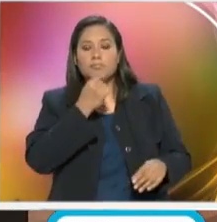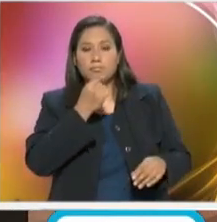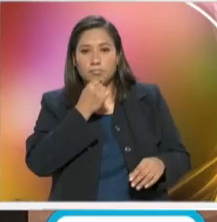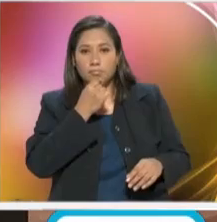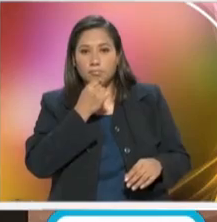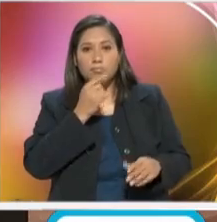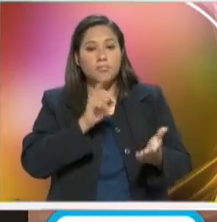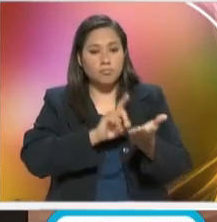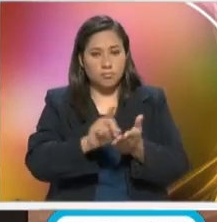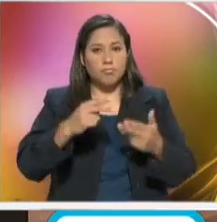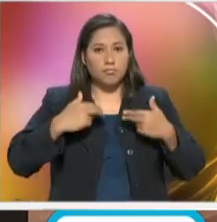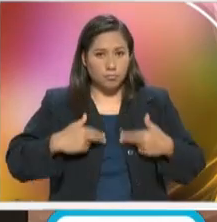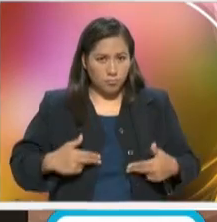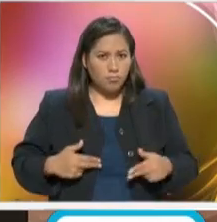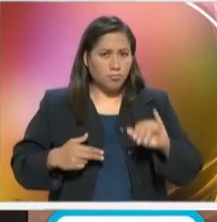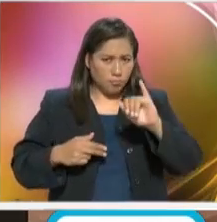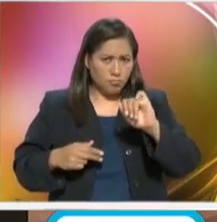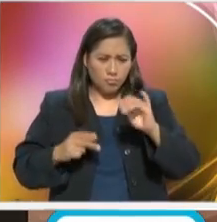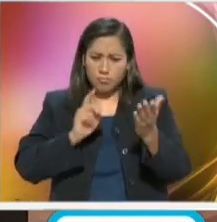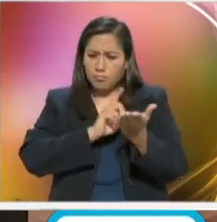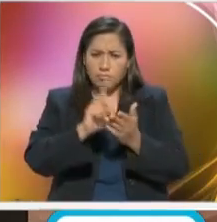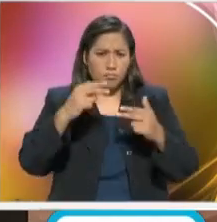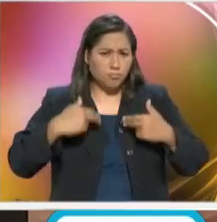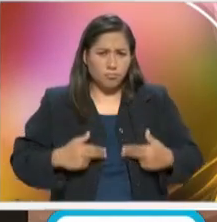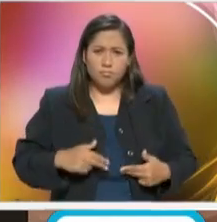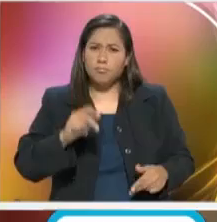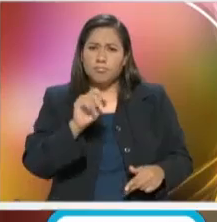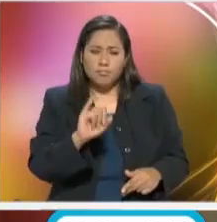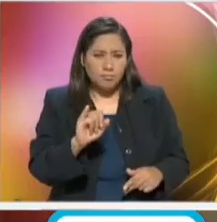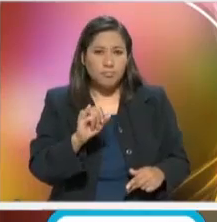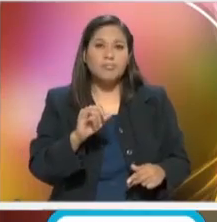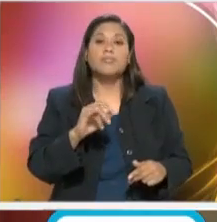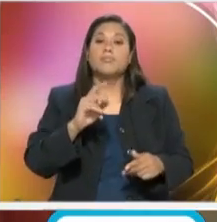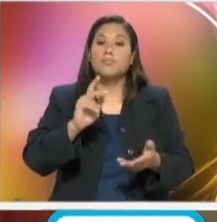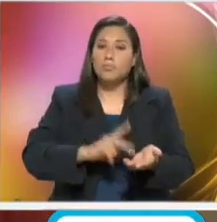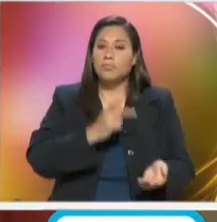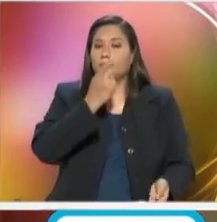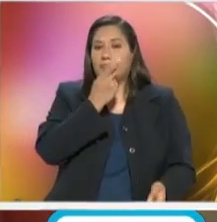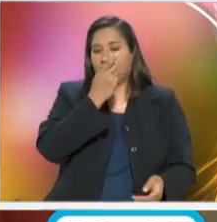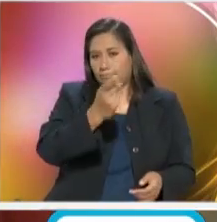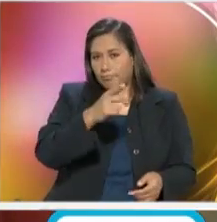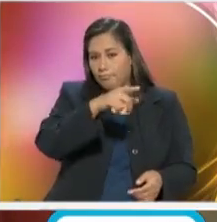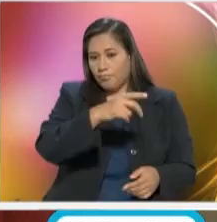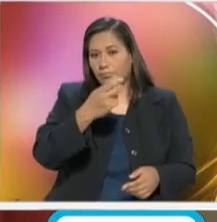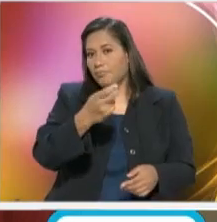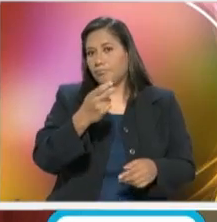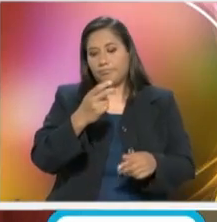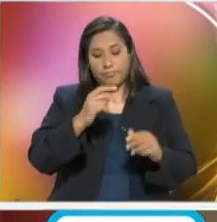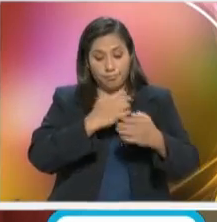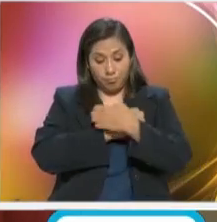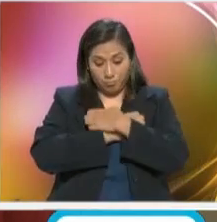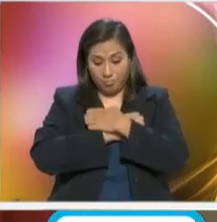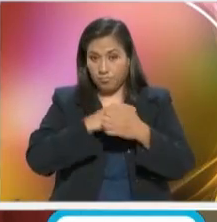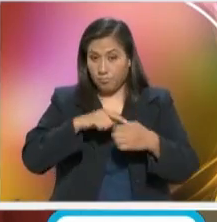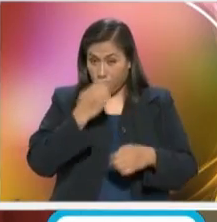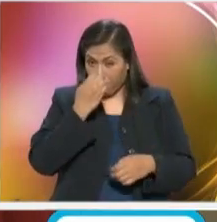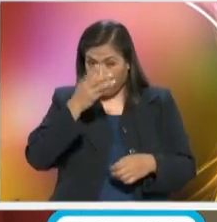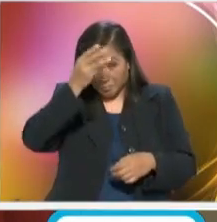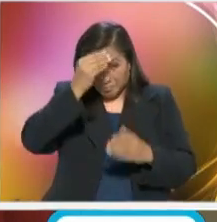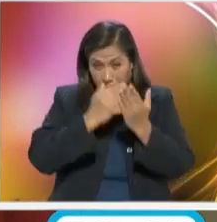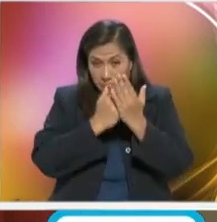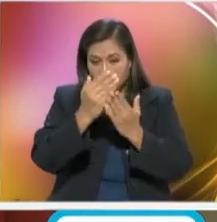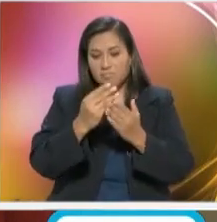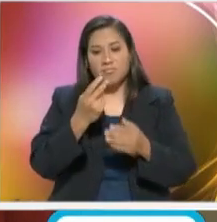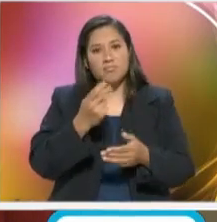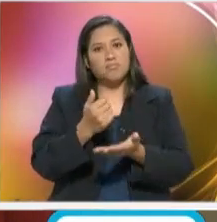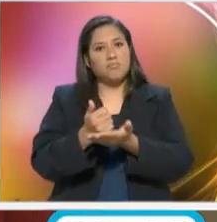derecho humano, ¿no? Es uno de los derechos humanos. Es un derecho humano y sin duda, insisto, es el instrumento más poderoso que tenemos para